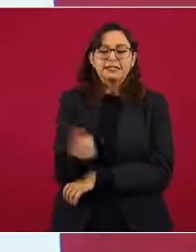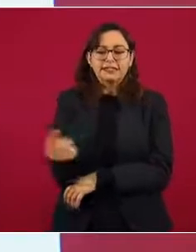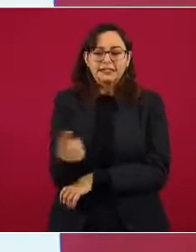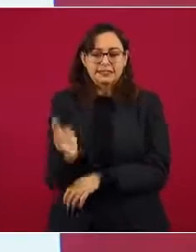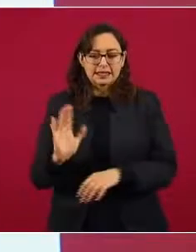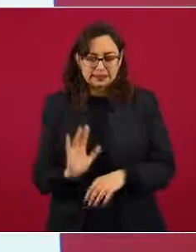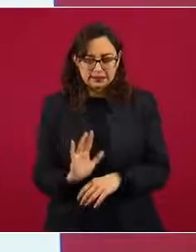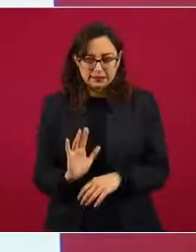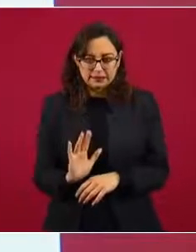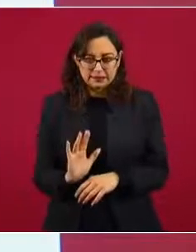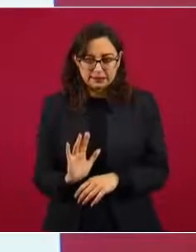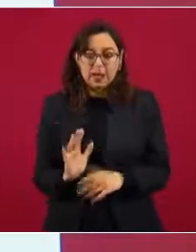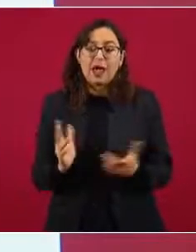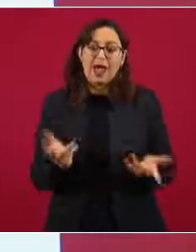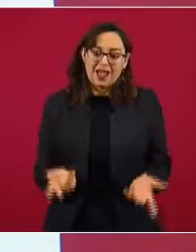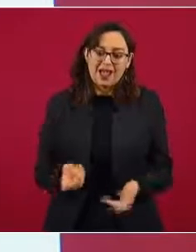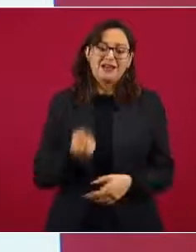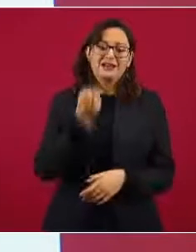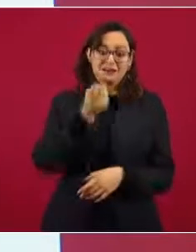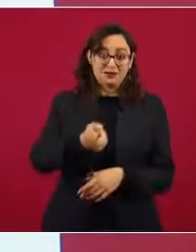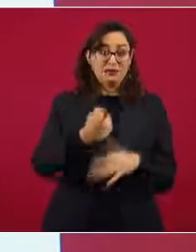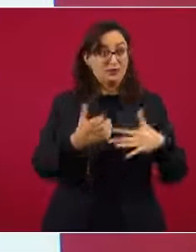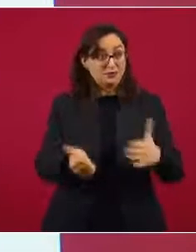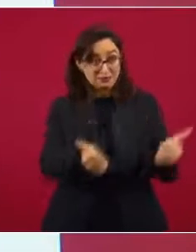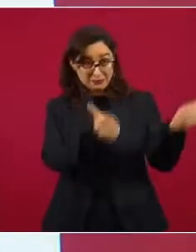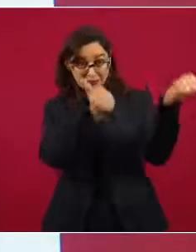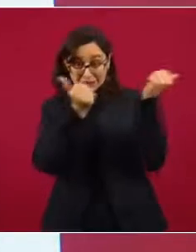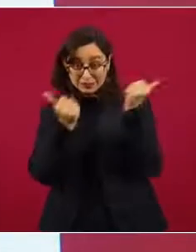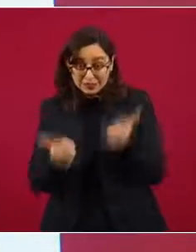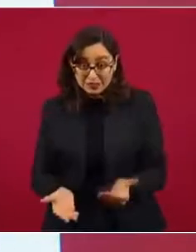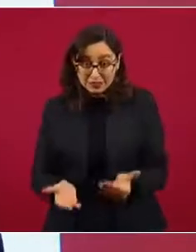vacuna disponible vamos a iniciar